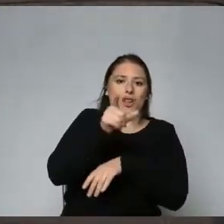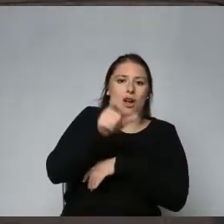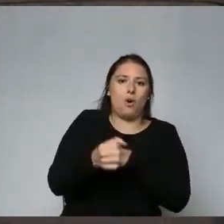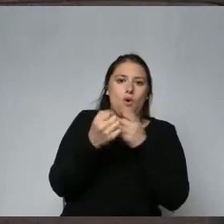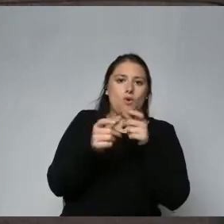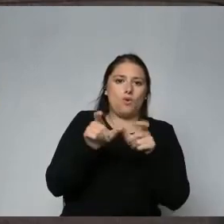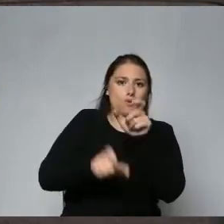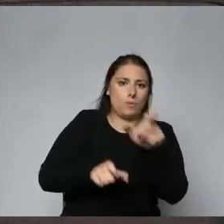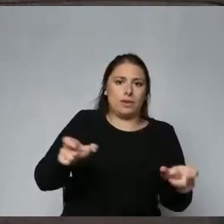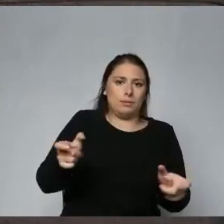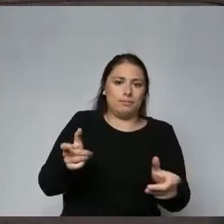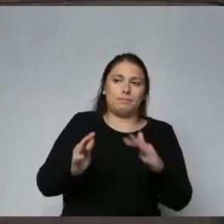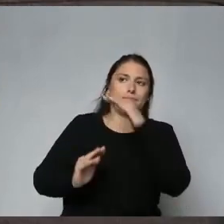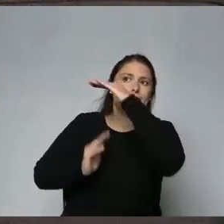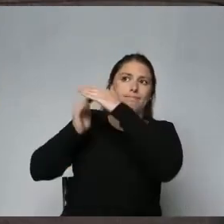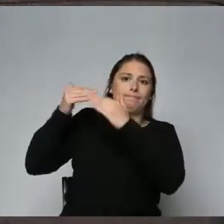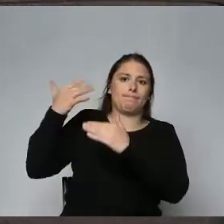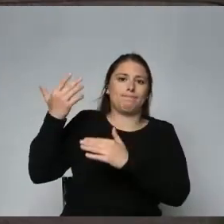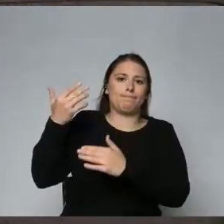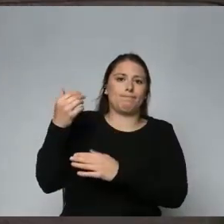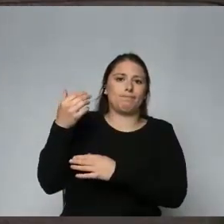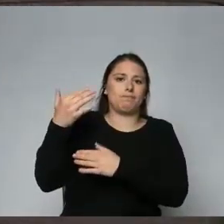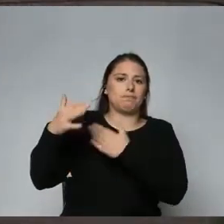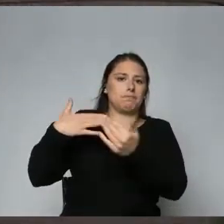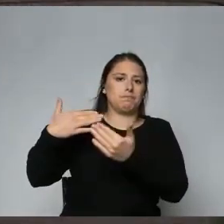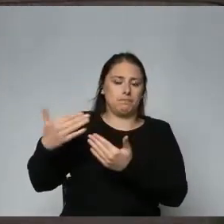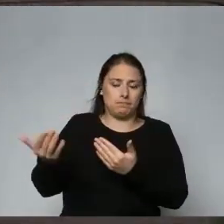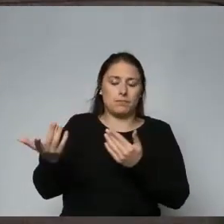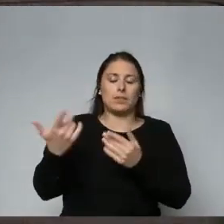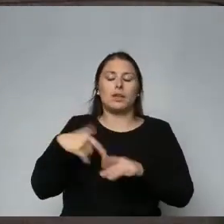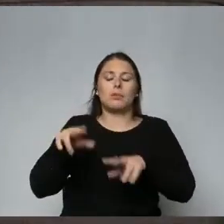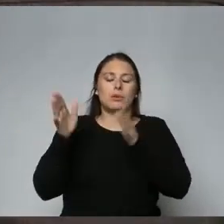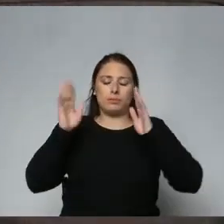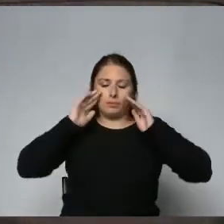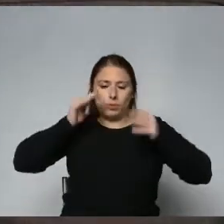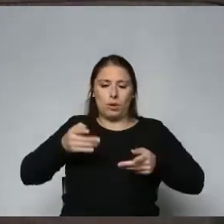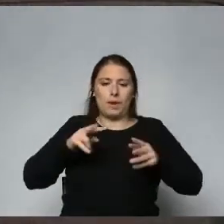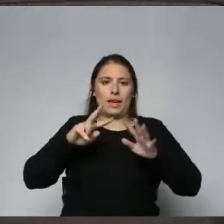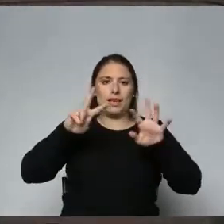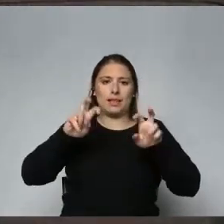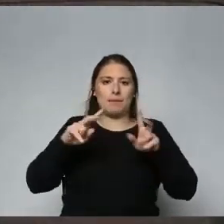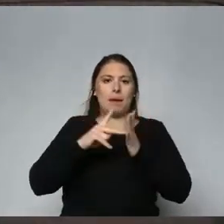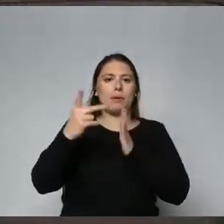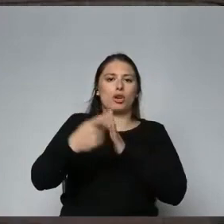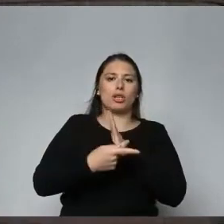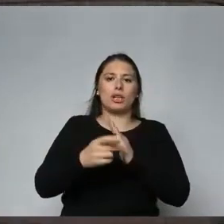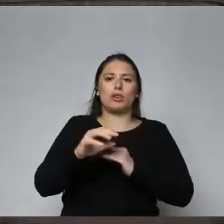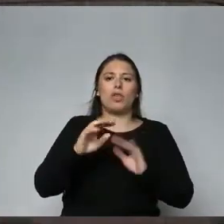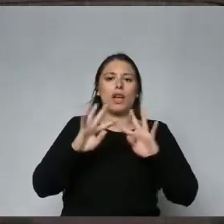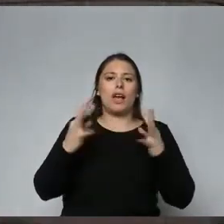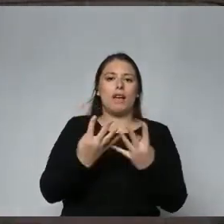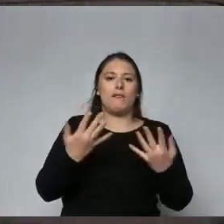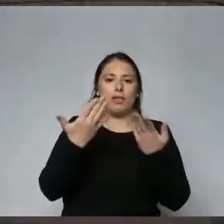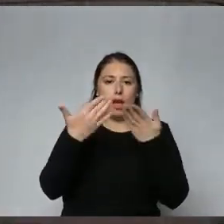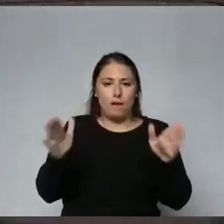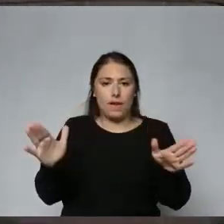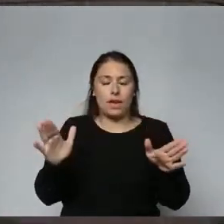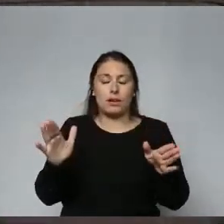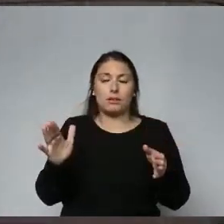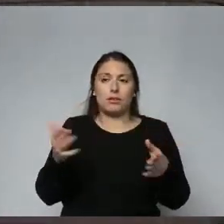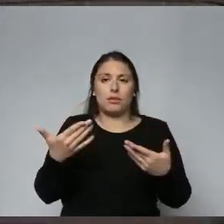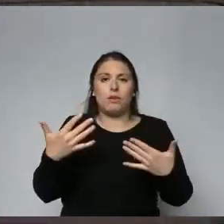no camina. Pero volviendo al tema del proyecto de Cabildo Abierto, es